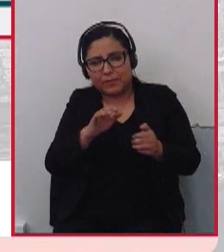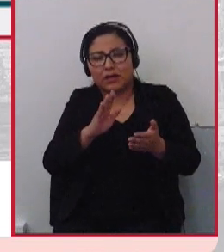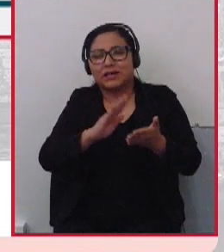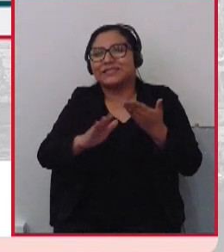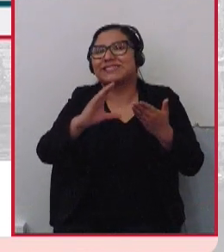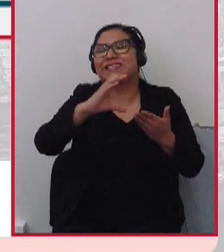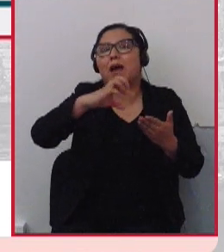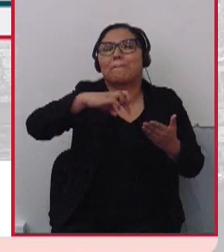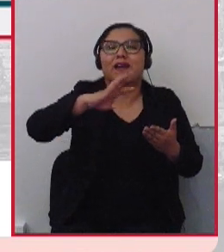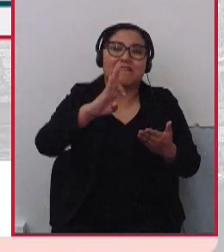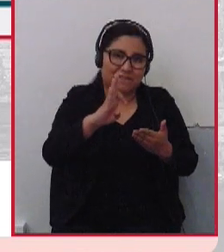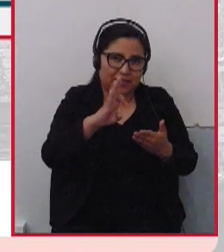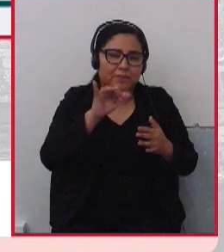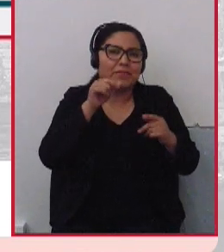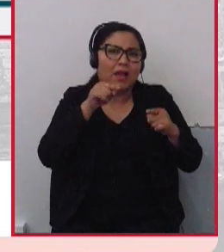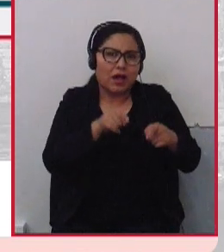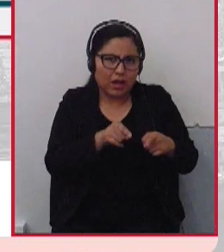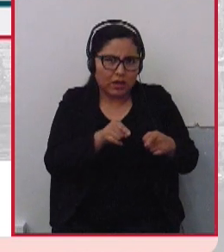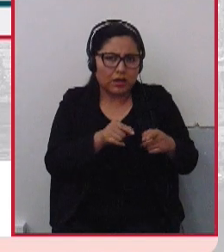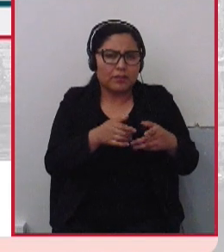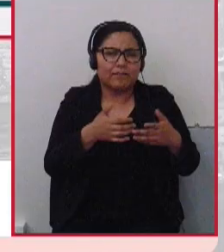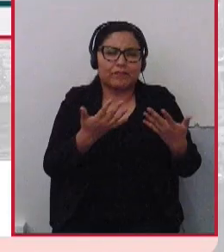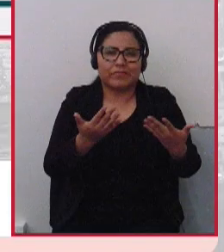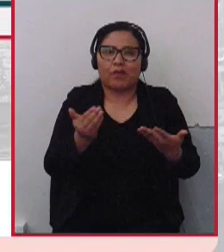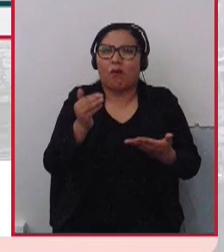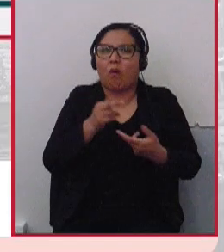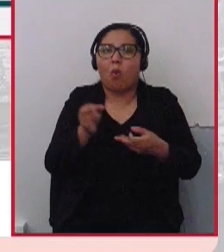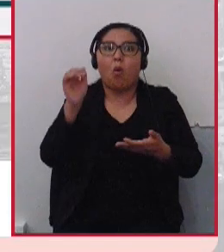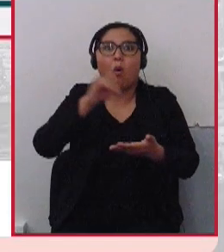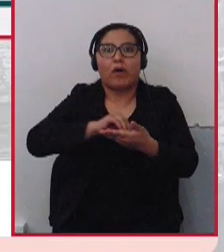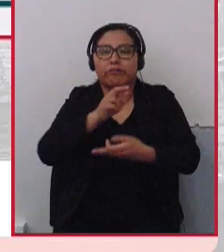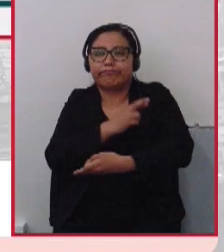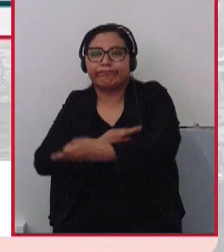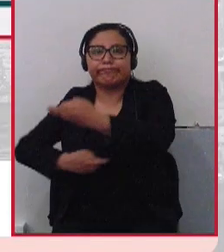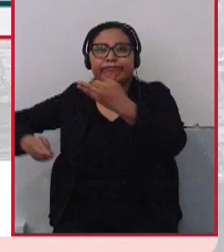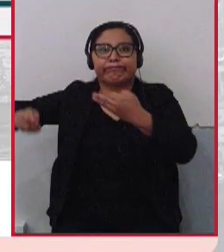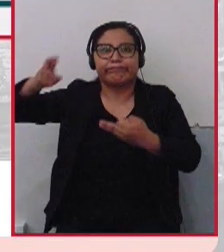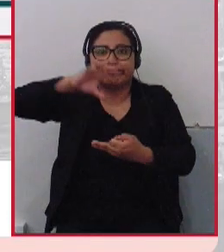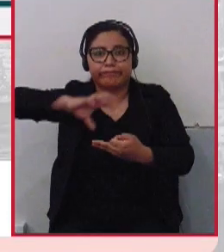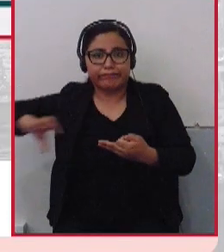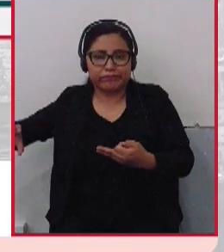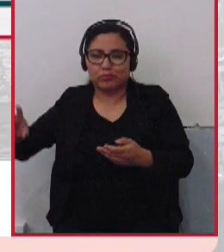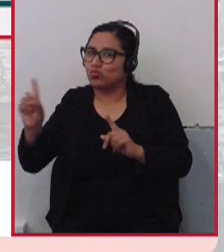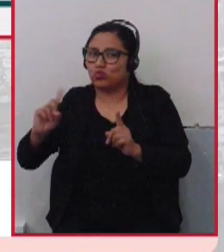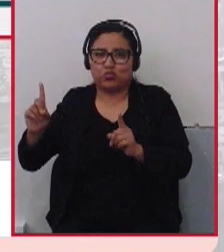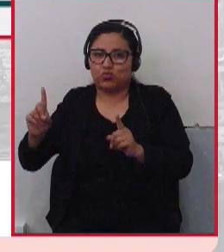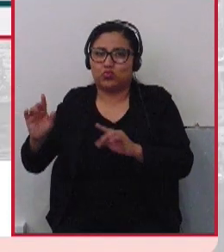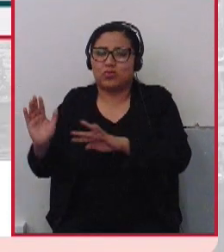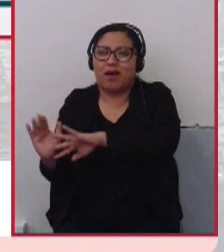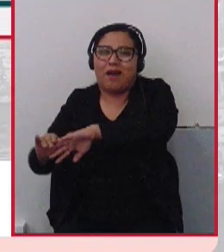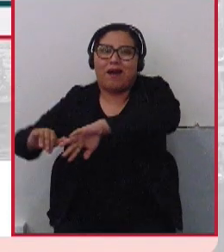CPF, ya se está no retornando a la planta concentradora, sino ya